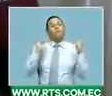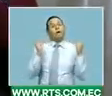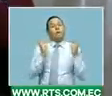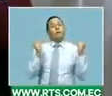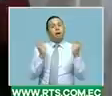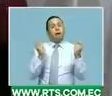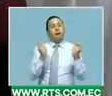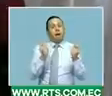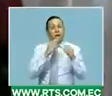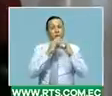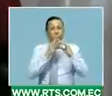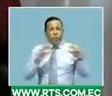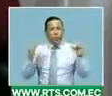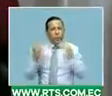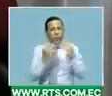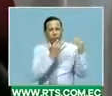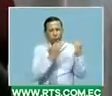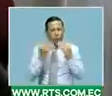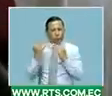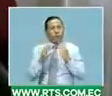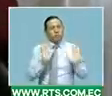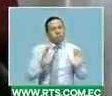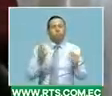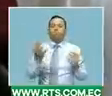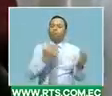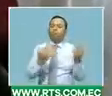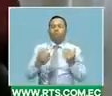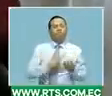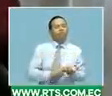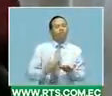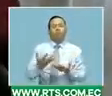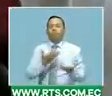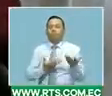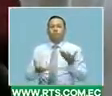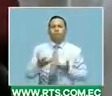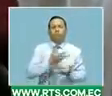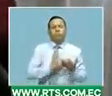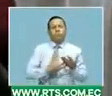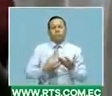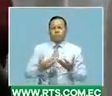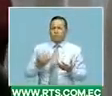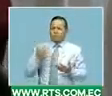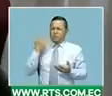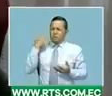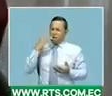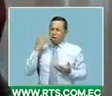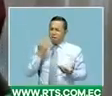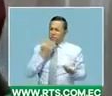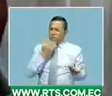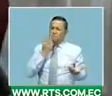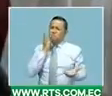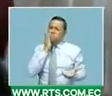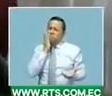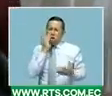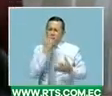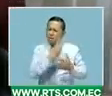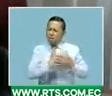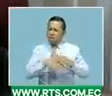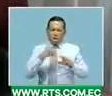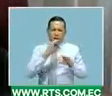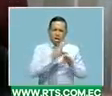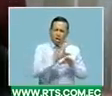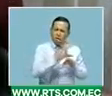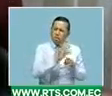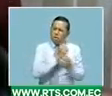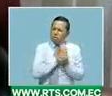le hizo a la niña. Una madre es para darle amor, para darle consejo. pero no para asesinarla como ella lo hizo.